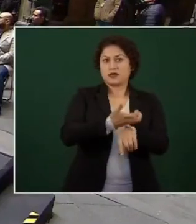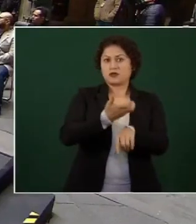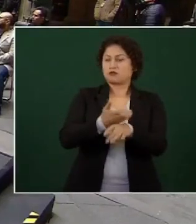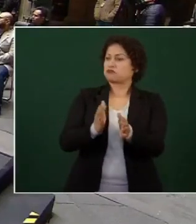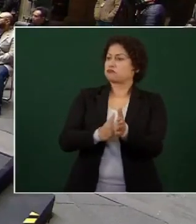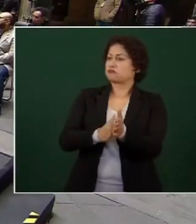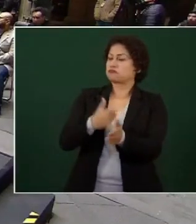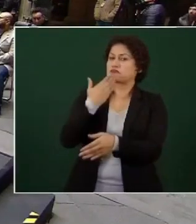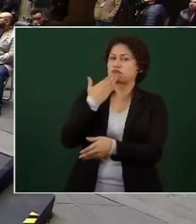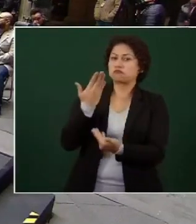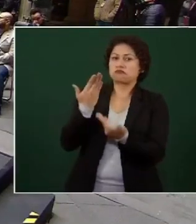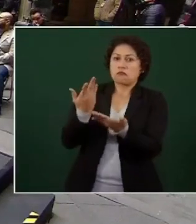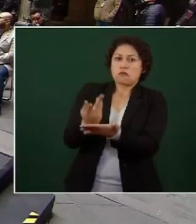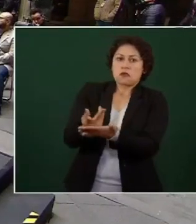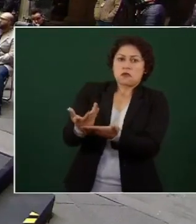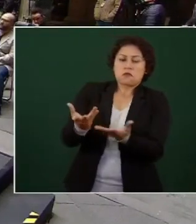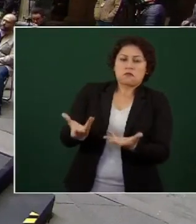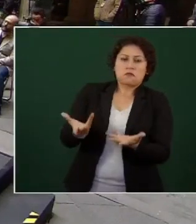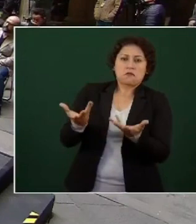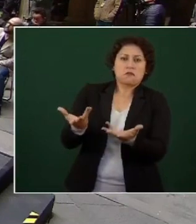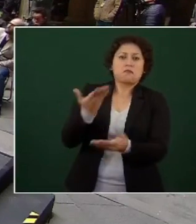y llevaba a cabo acuerdos